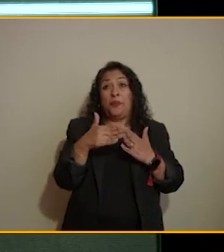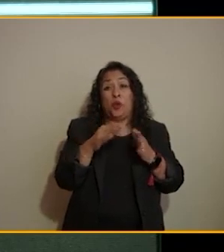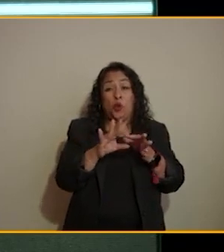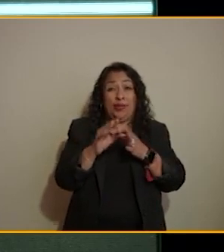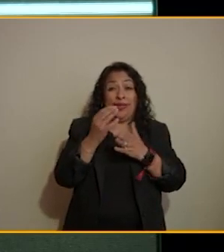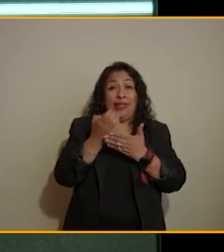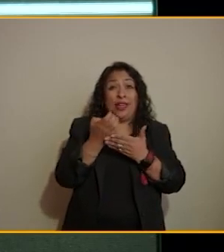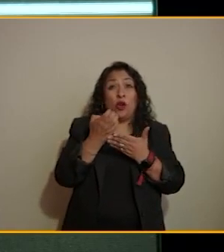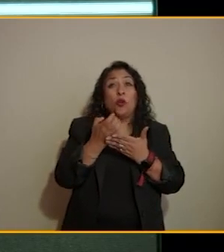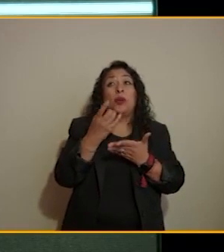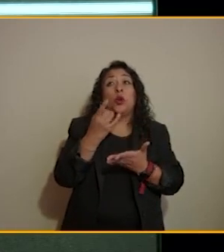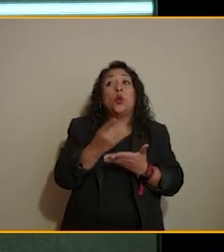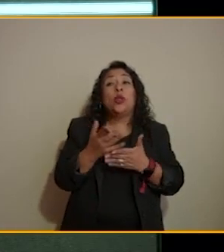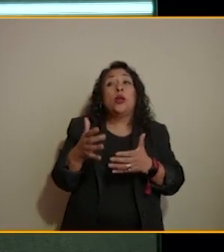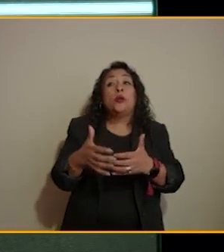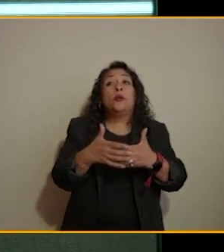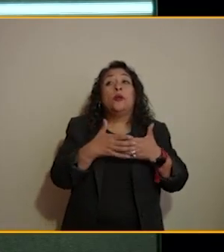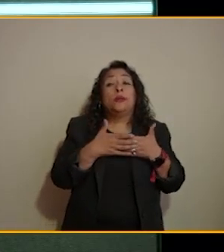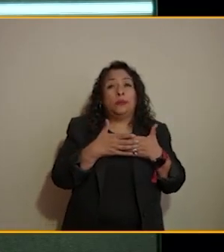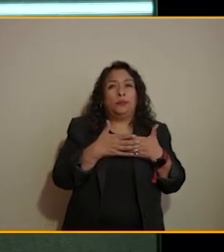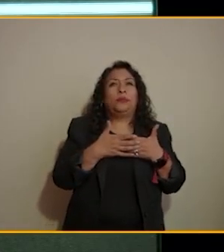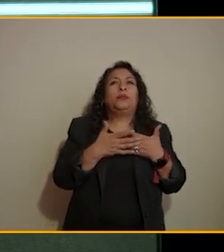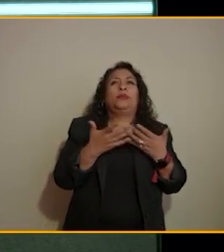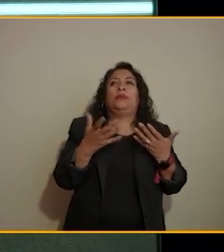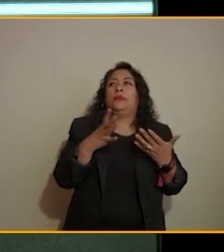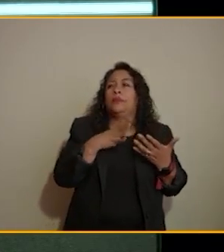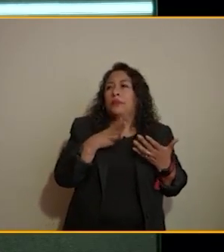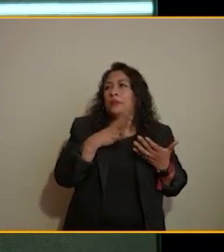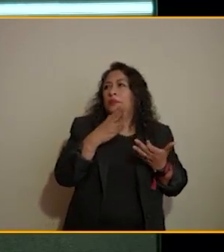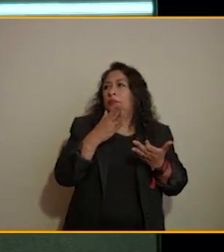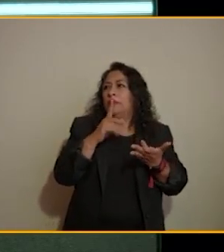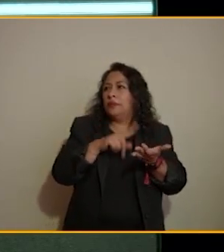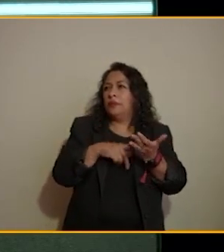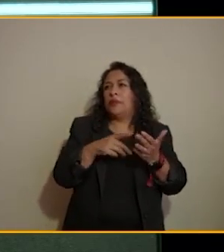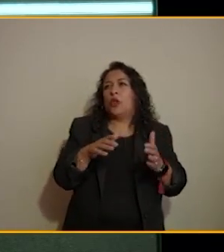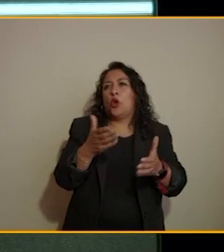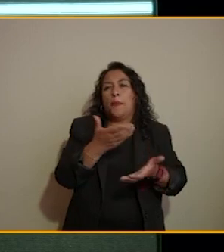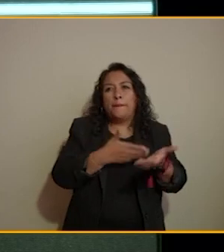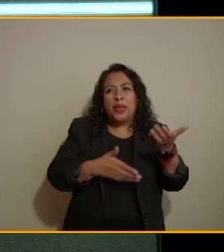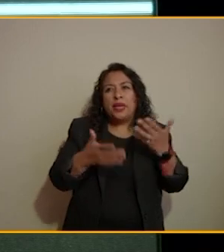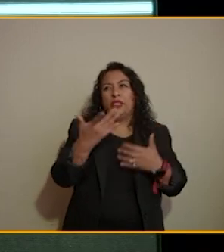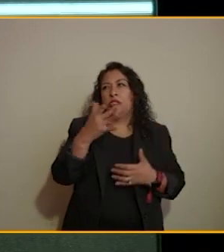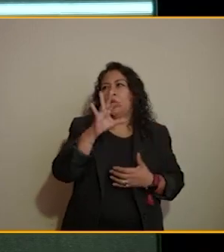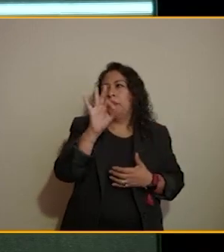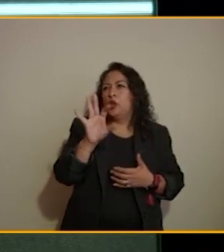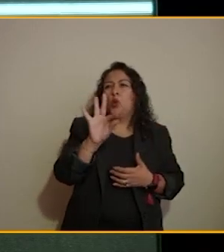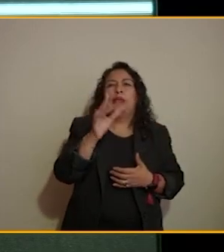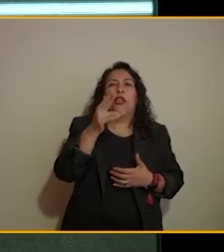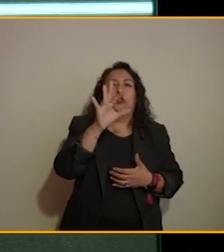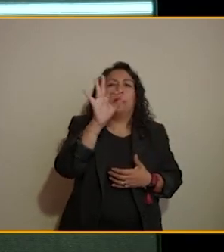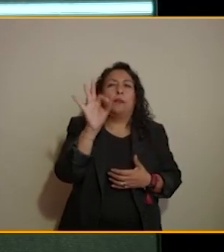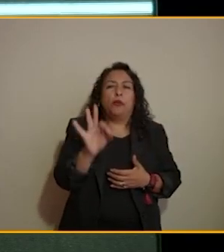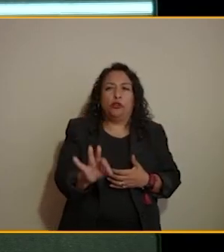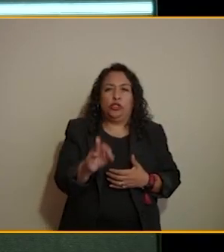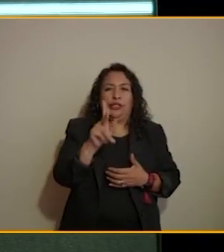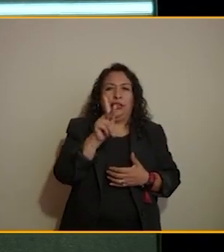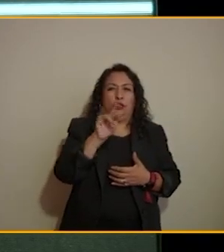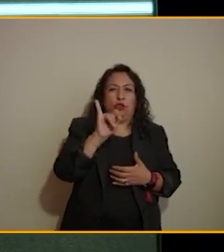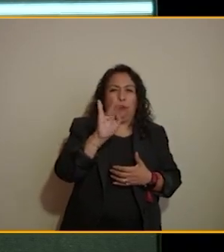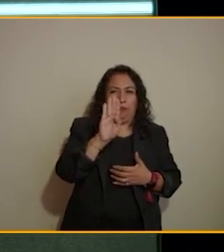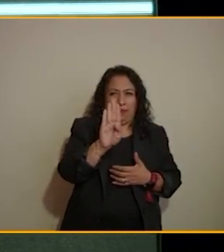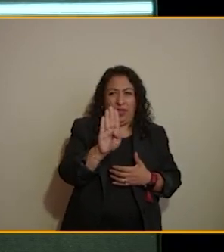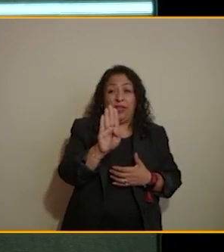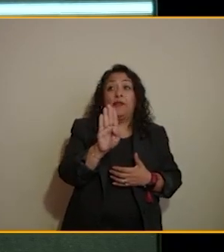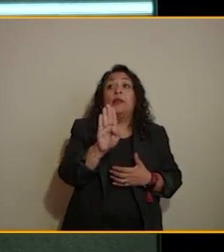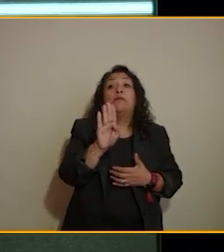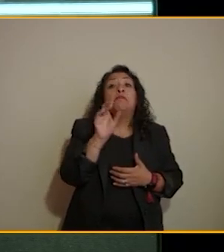económicas son las que acaparan el mercado, las que acaparan el 50%, bueno, 48% del Producto Interno Bruto